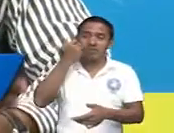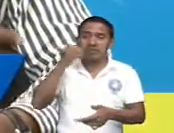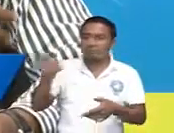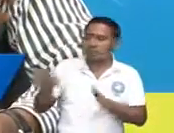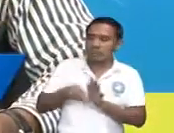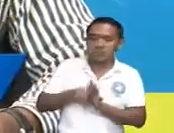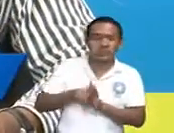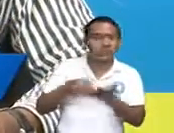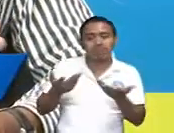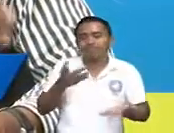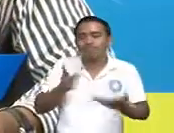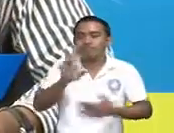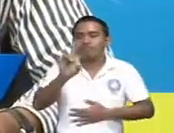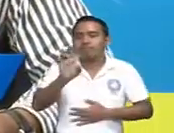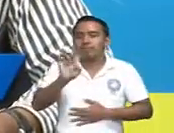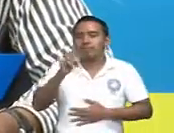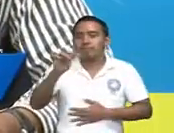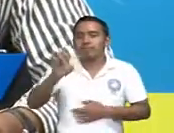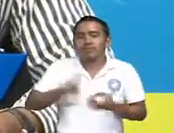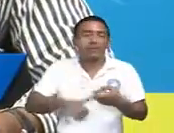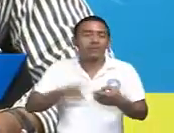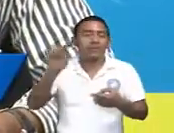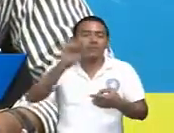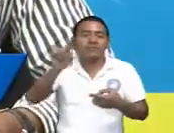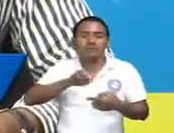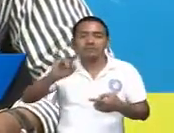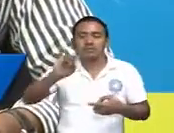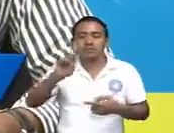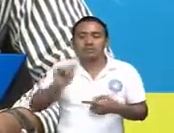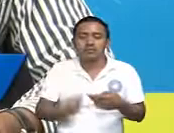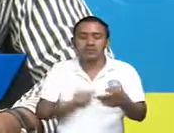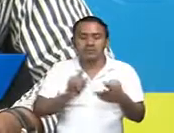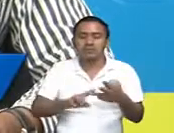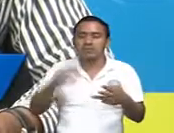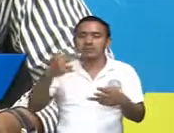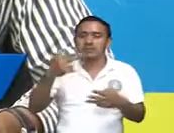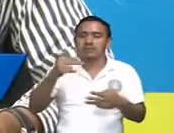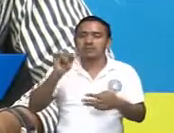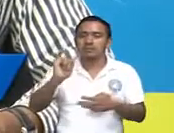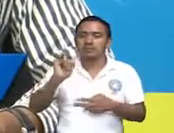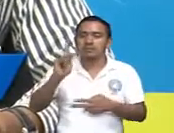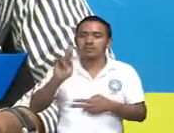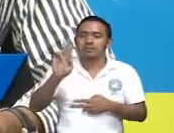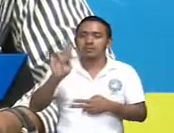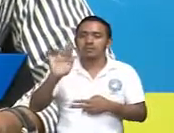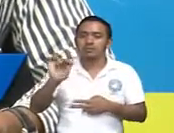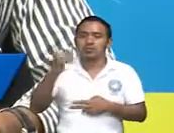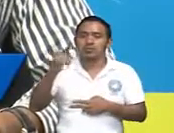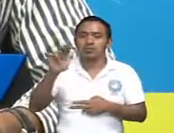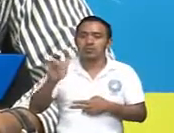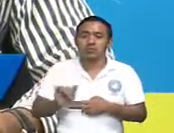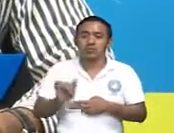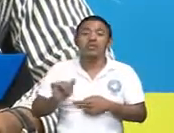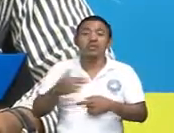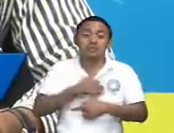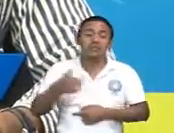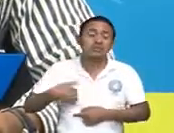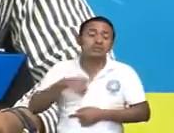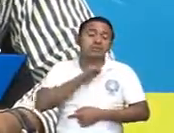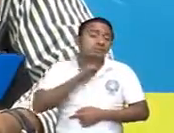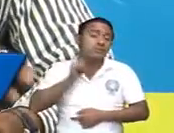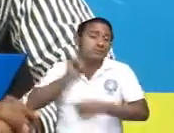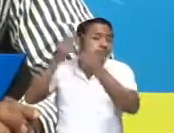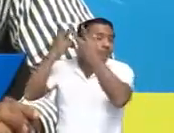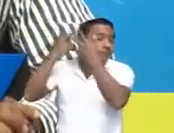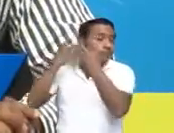dengue el cic ha hecho un goya se le debe prestar atención para realizar pruebas de audición porque